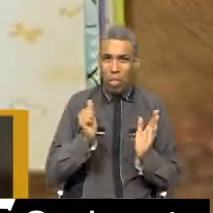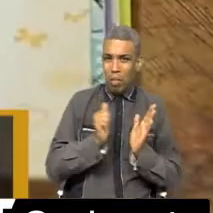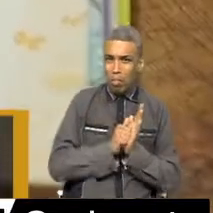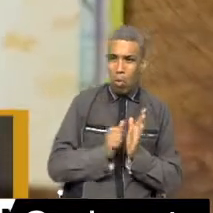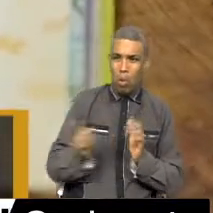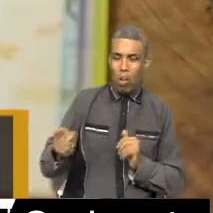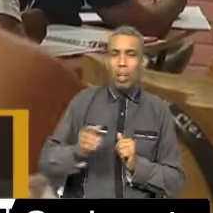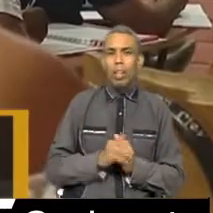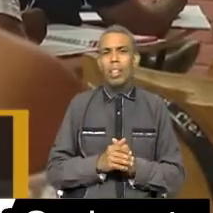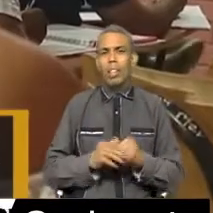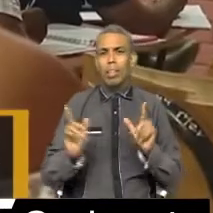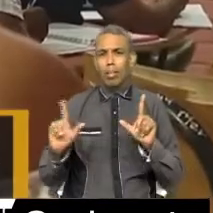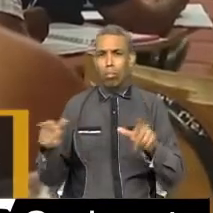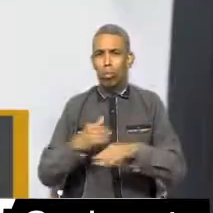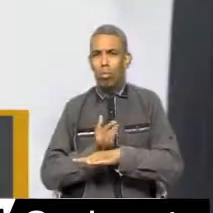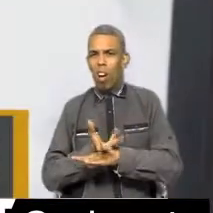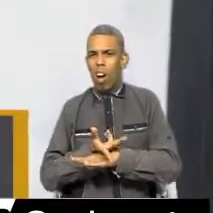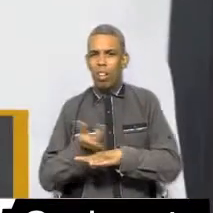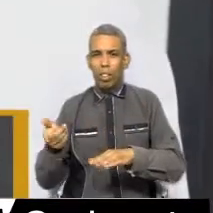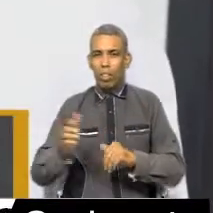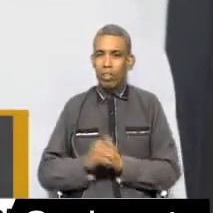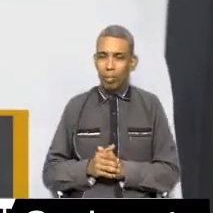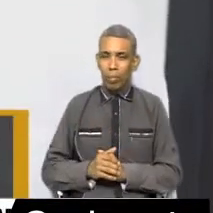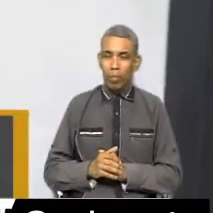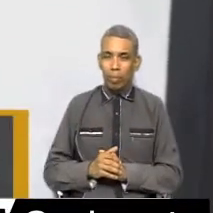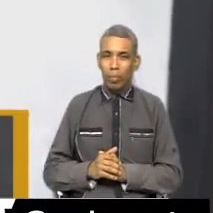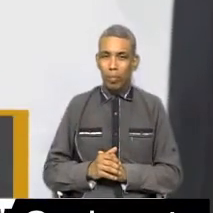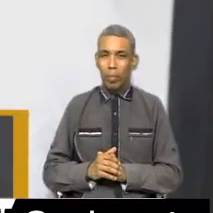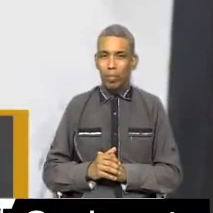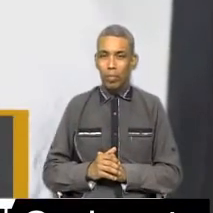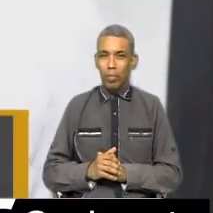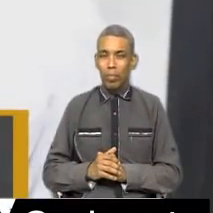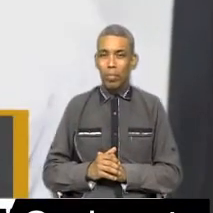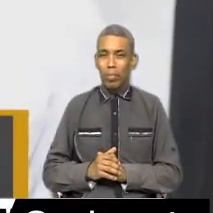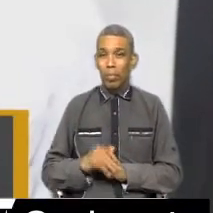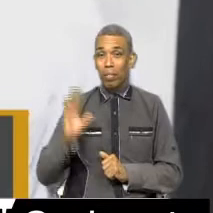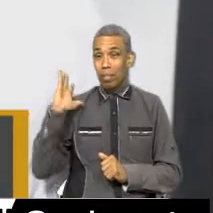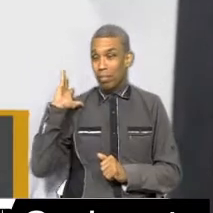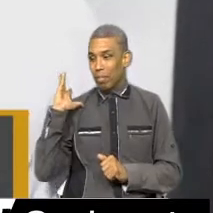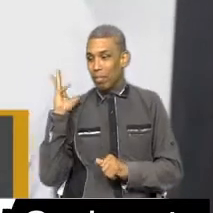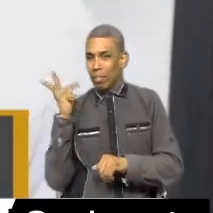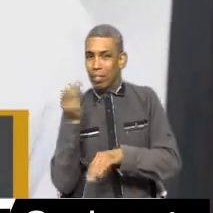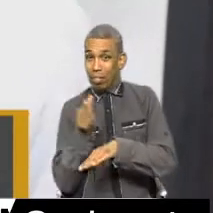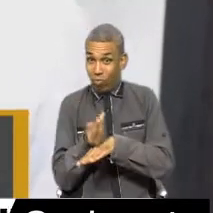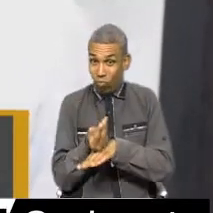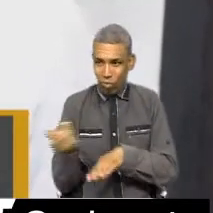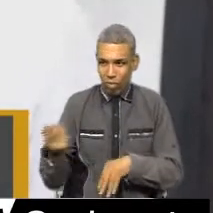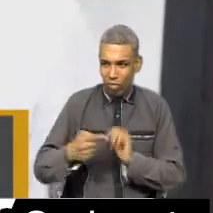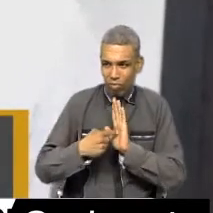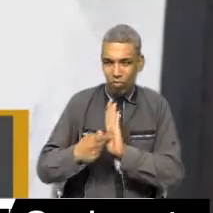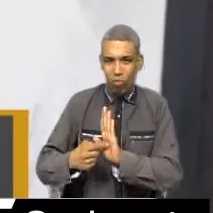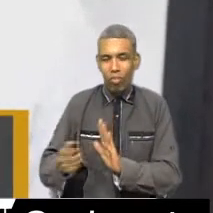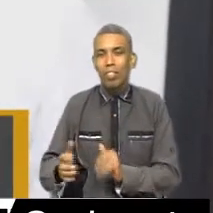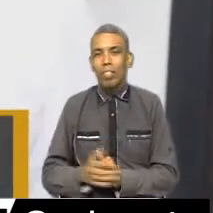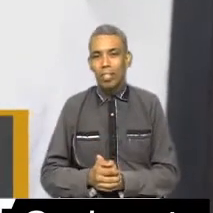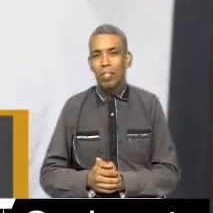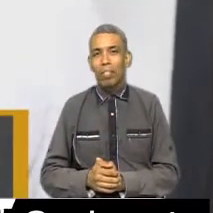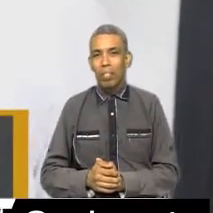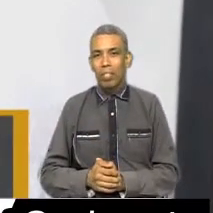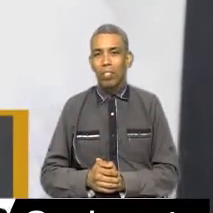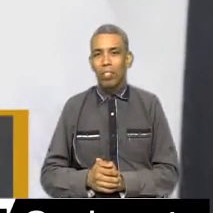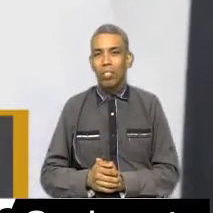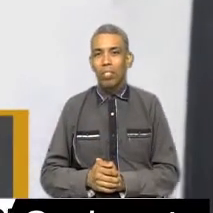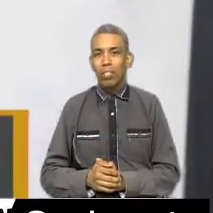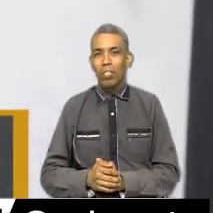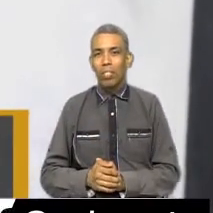piloto con que cuenta la universidad. Mediante la cual la ministra de Educación le entrega la acreditación de alta calidad al programa de